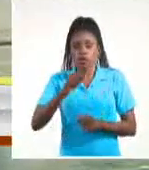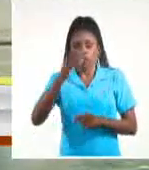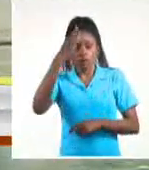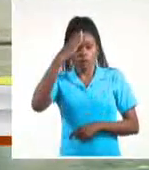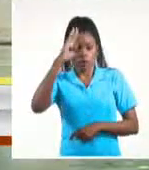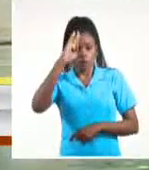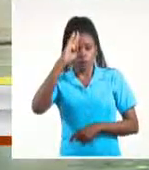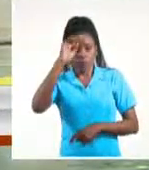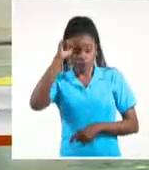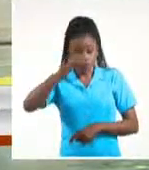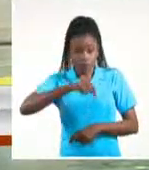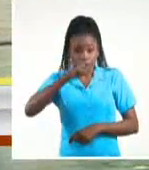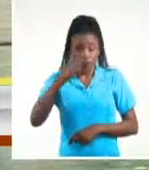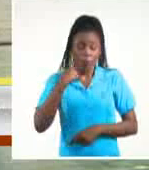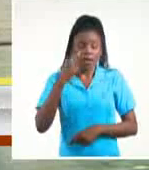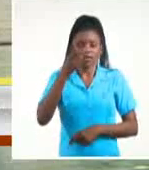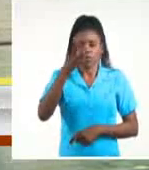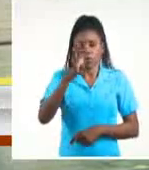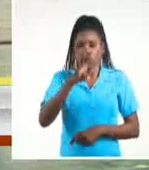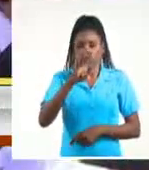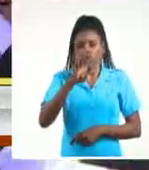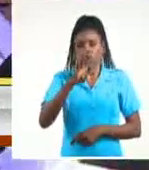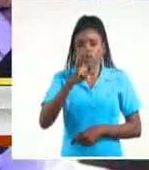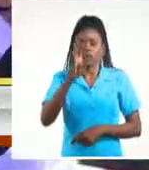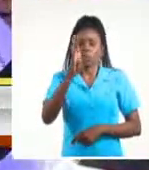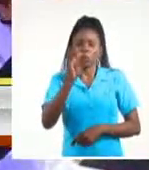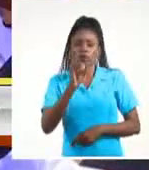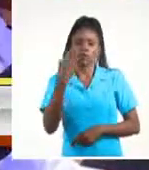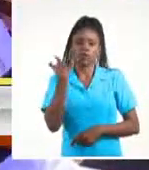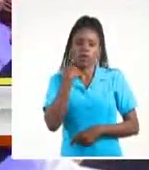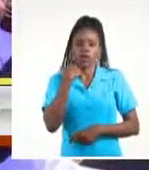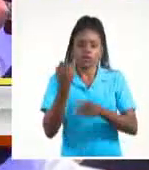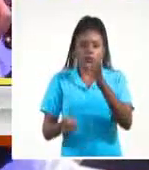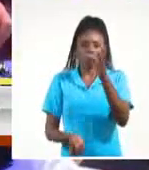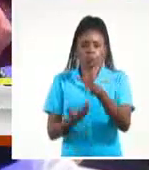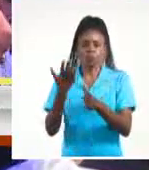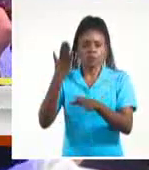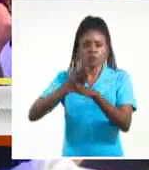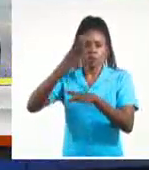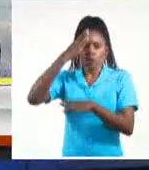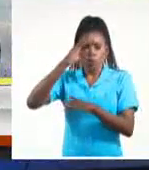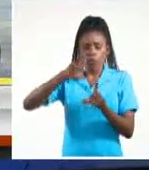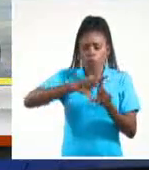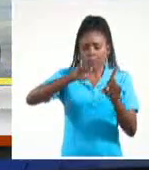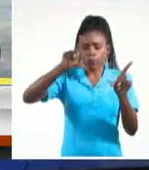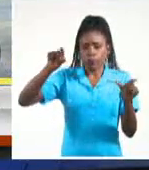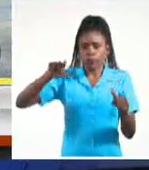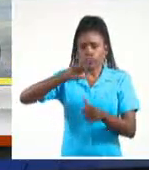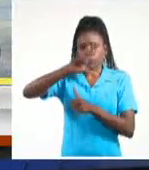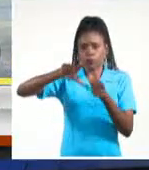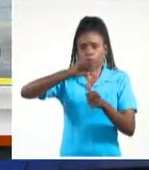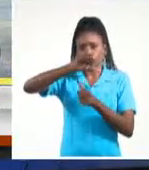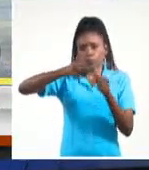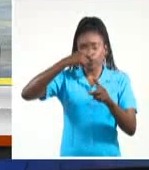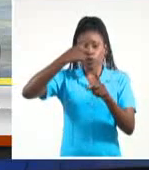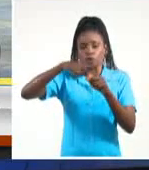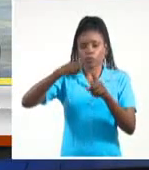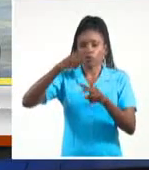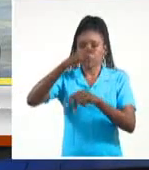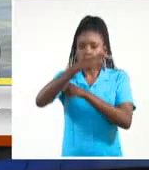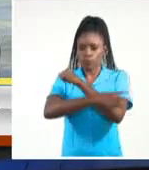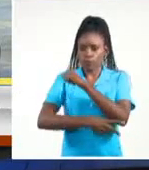hace 140 años en la ciudad de Santiago de Cuba y que se extendió por toda América Latina, el Caribe y otros